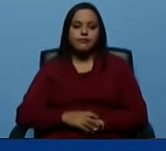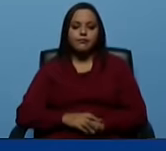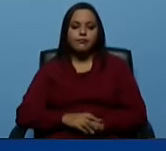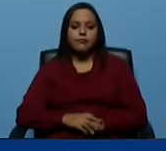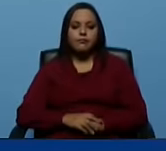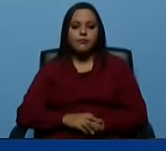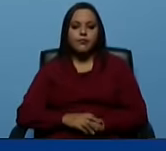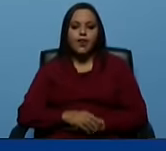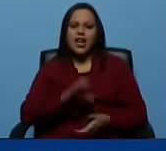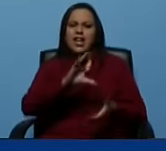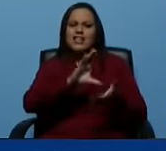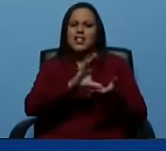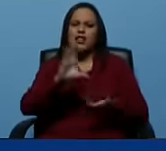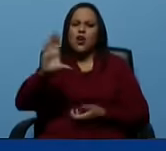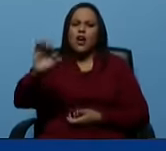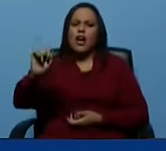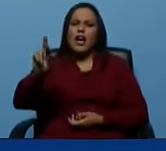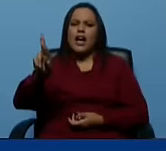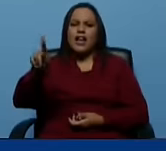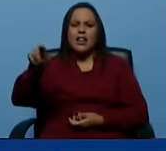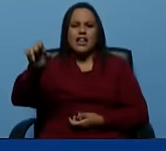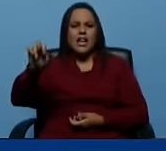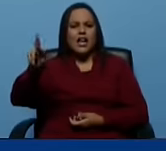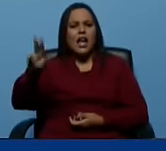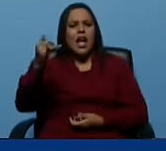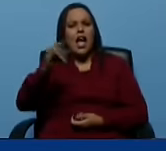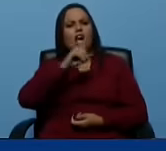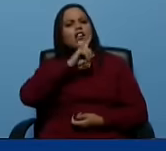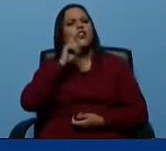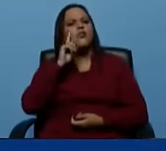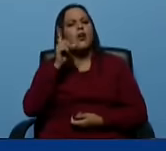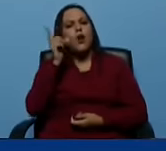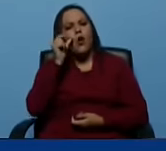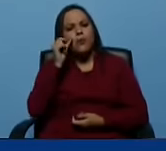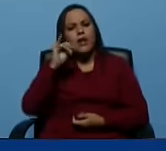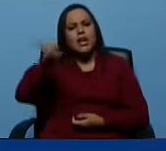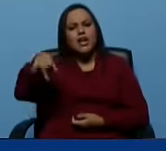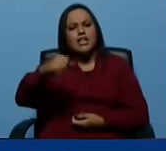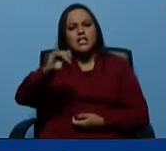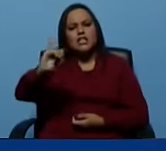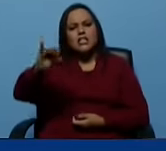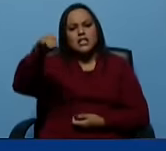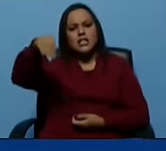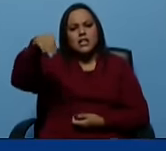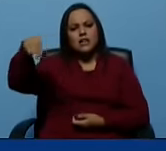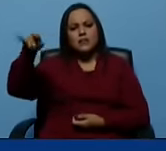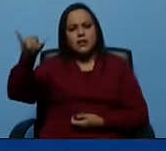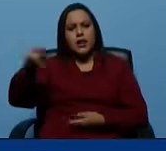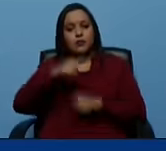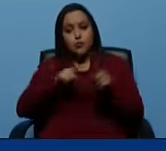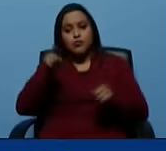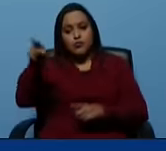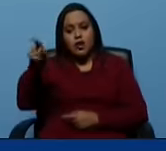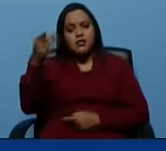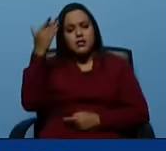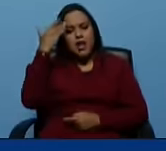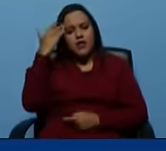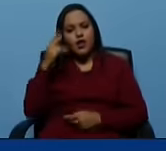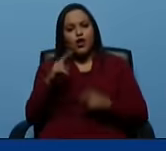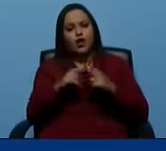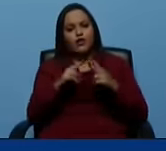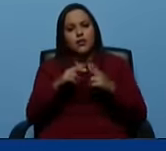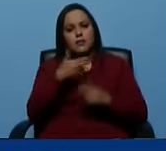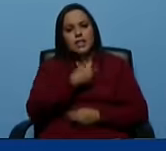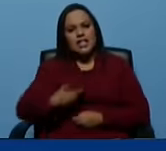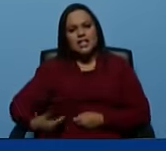el Centro Carter tiene el nombre de Jimmy Carter. Pero ustedes saben que el presidente Carter está entrado en